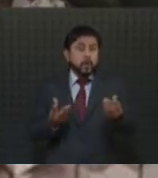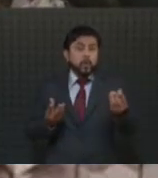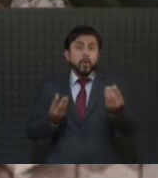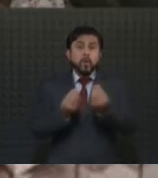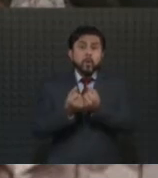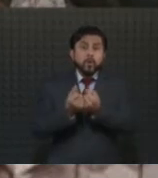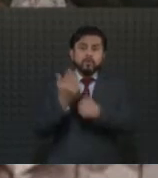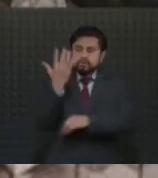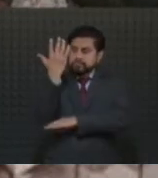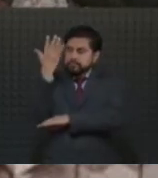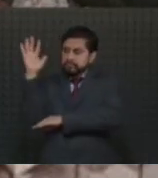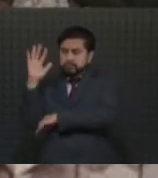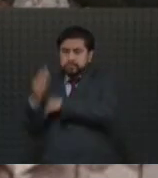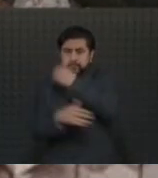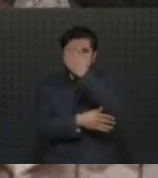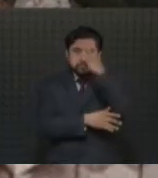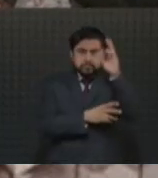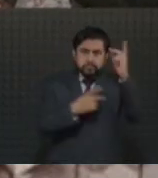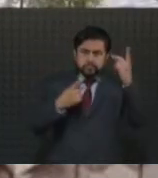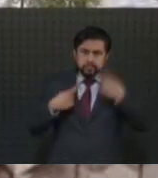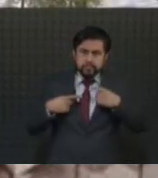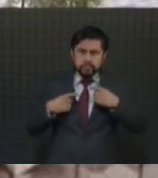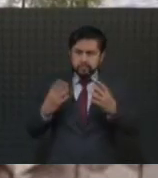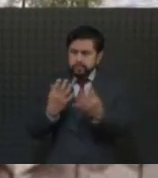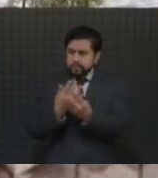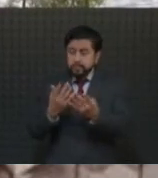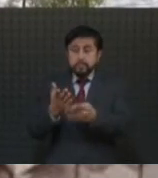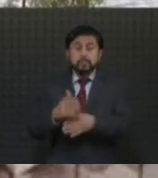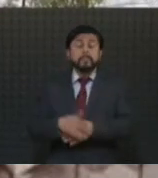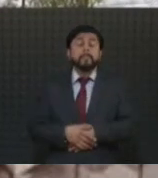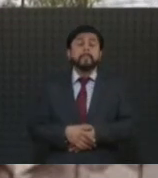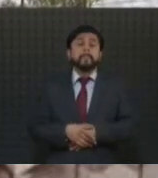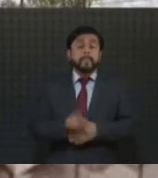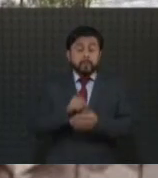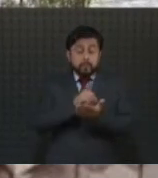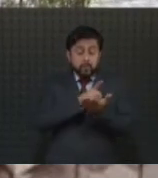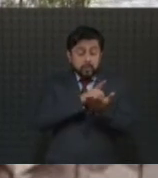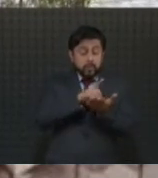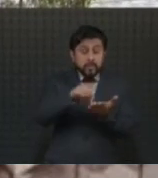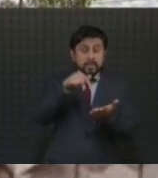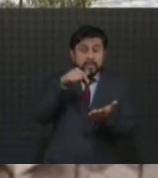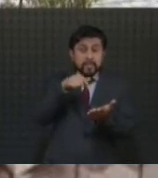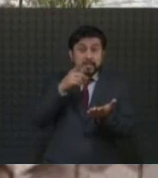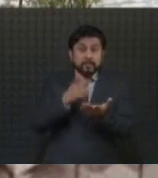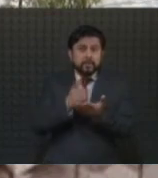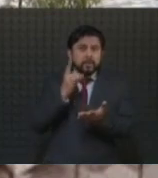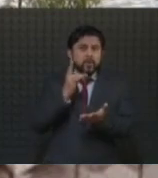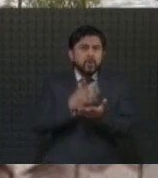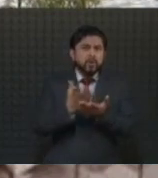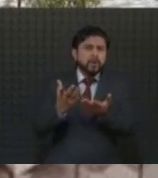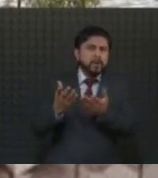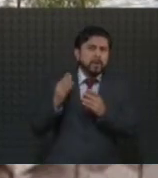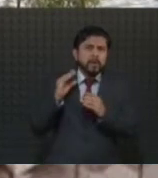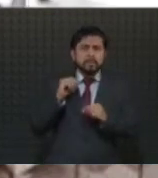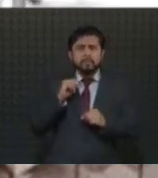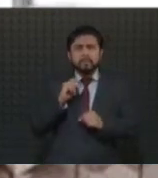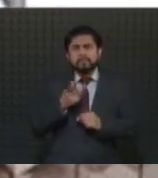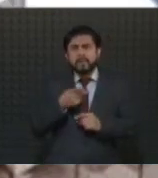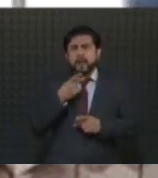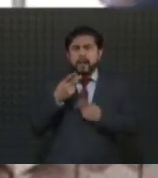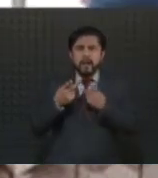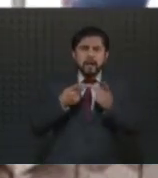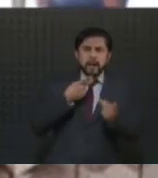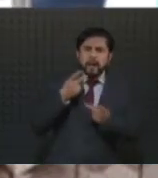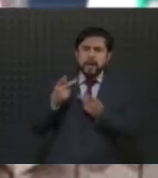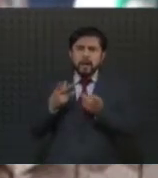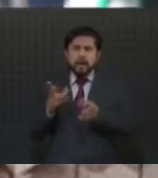naturaleza. Los derechos no deben quedar solamente como frases o enunciados